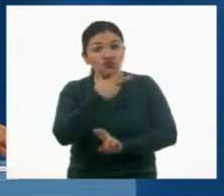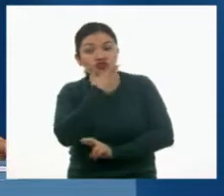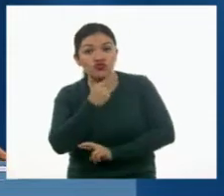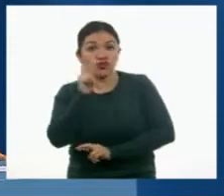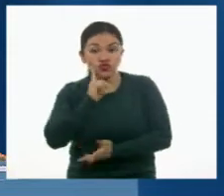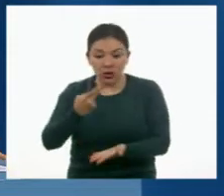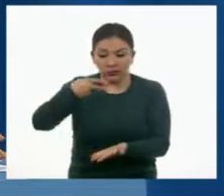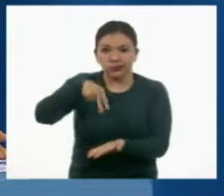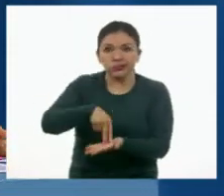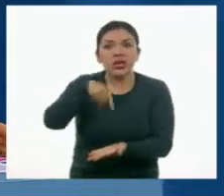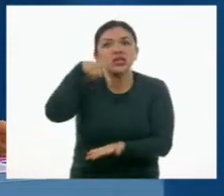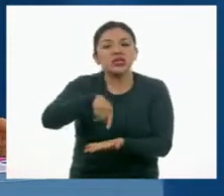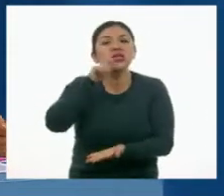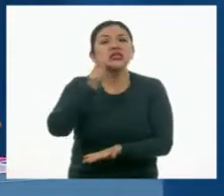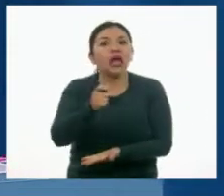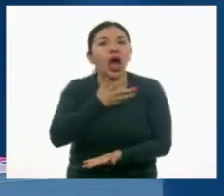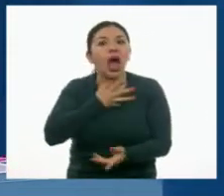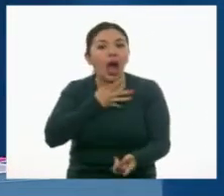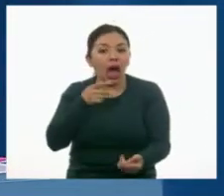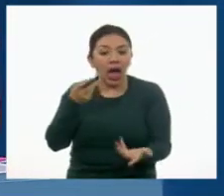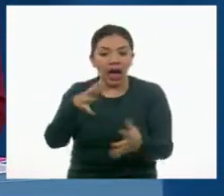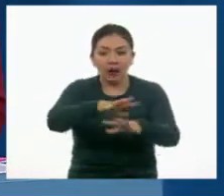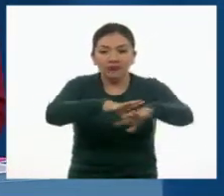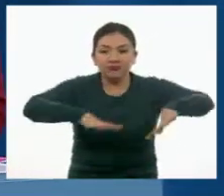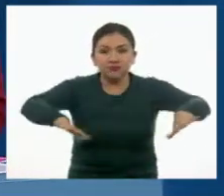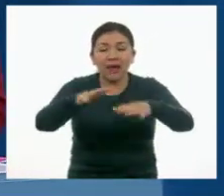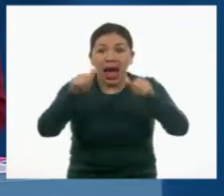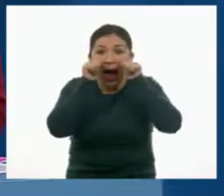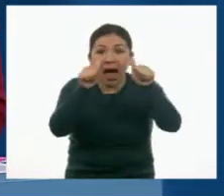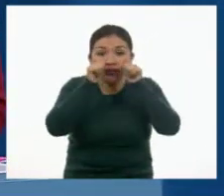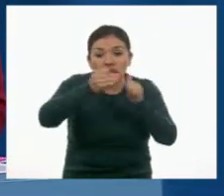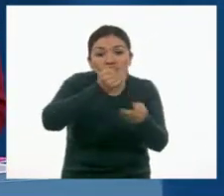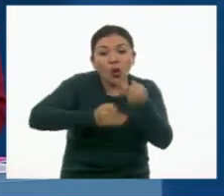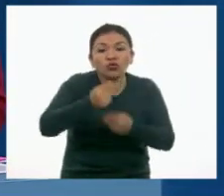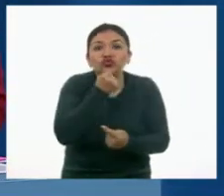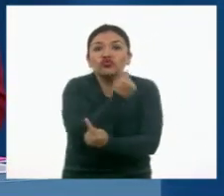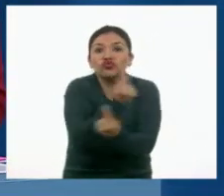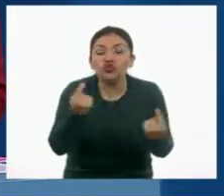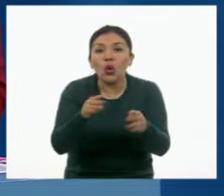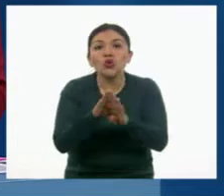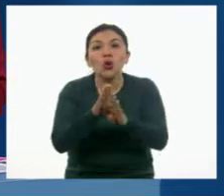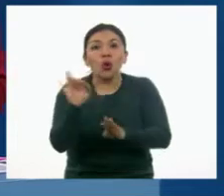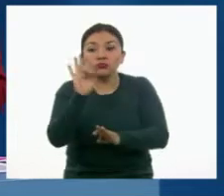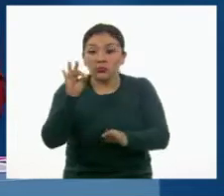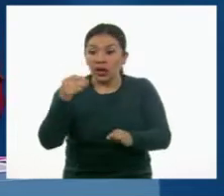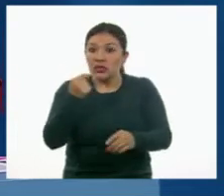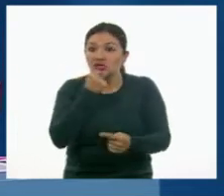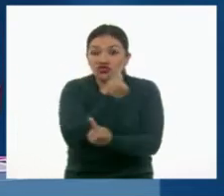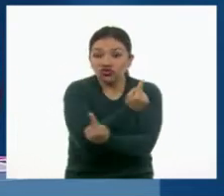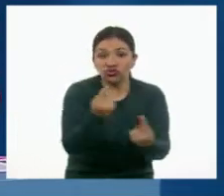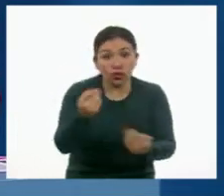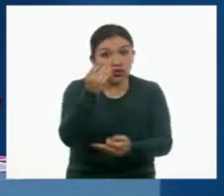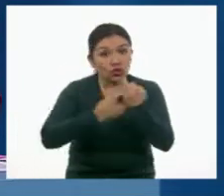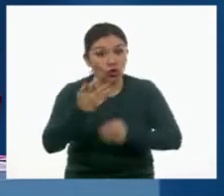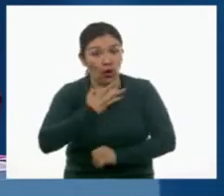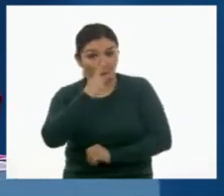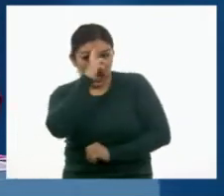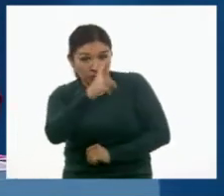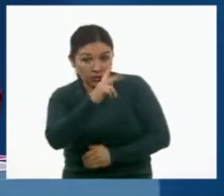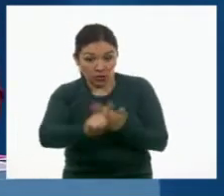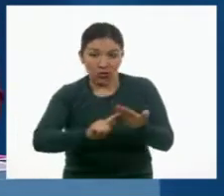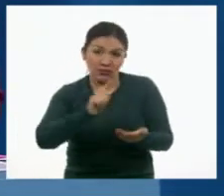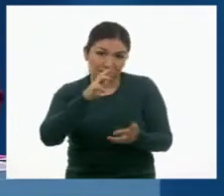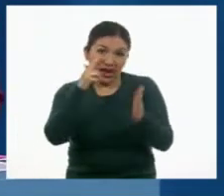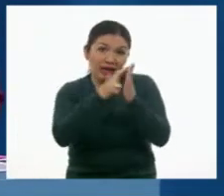maestro, a qué situaciones se tenga que enfrentar para atender esta situación sanitaria del contagio, si todos los niños, niñas van a respetar estas